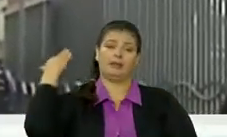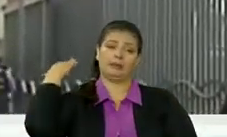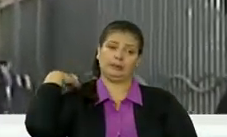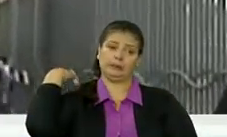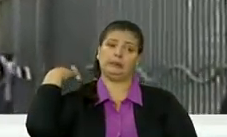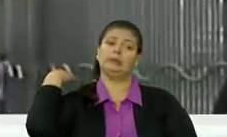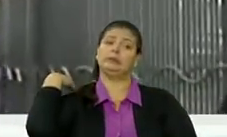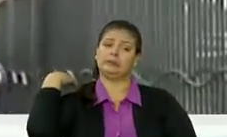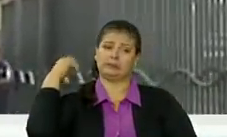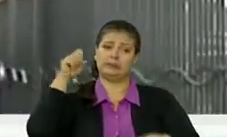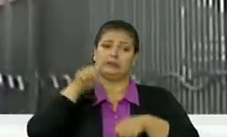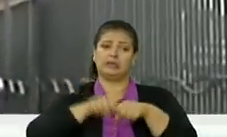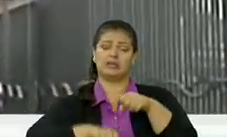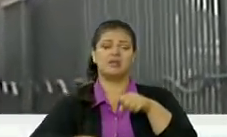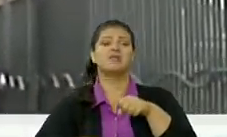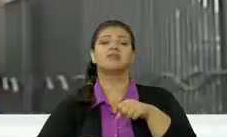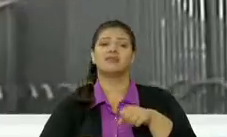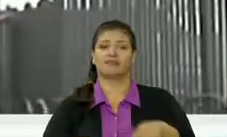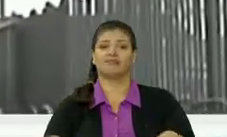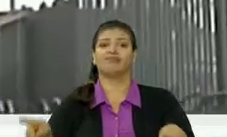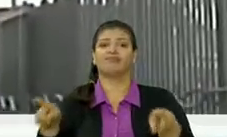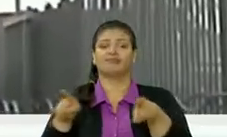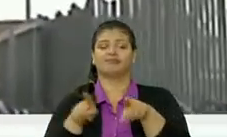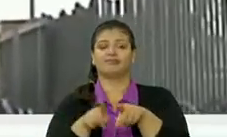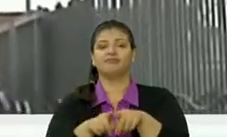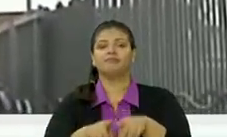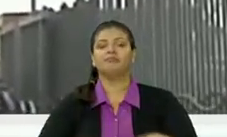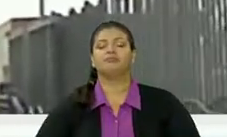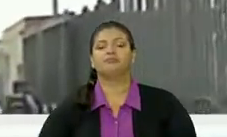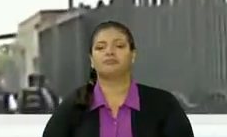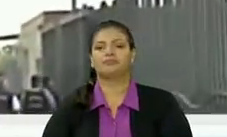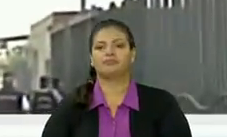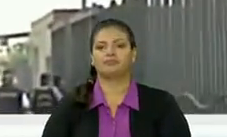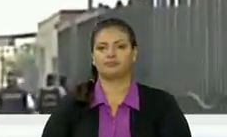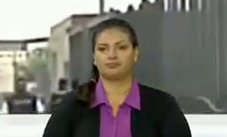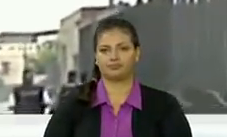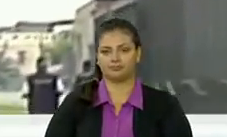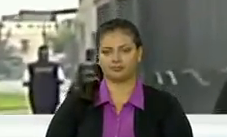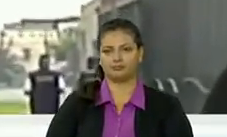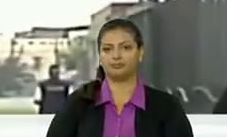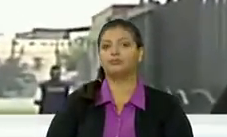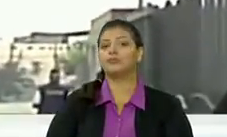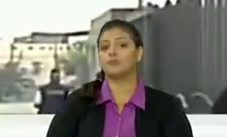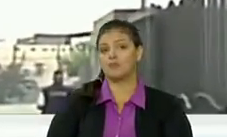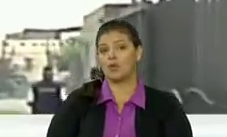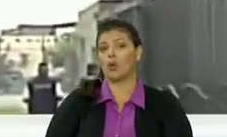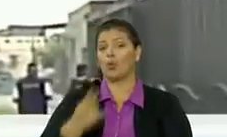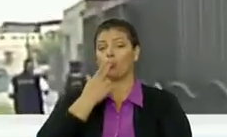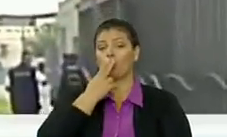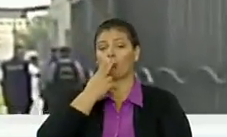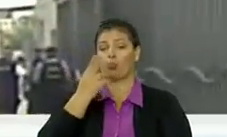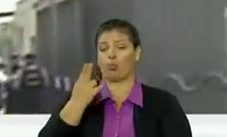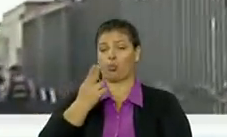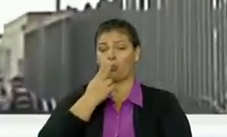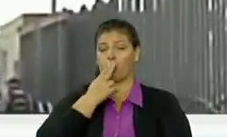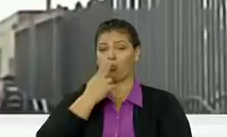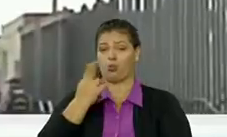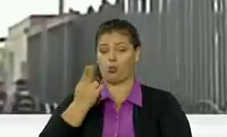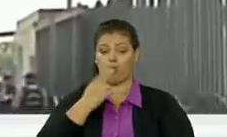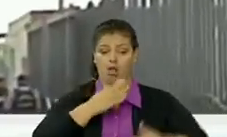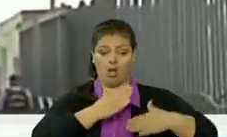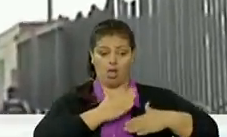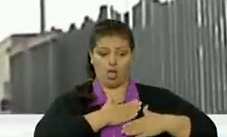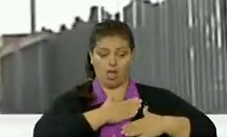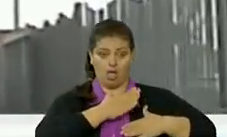cardiovasculares. Entonces está muy correlacionado el tabaco con todas las enfermedades del corazón que nos puede afectar e inclusive afectar a